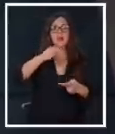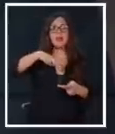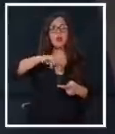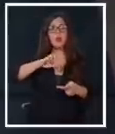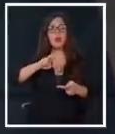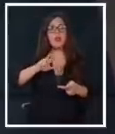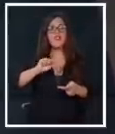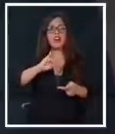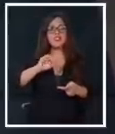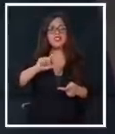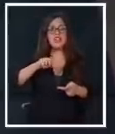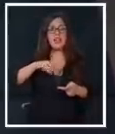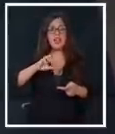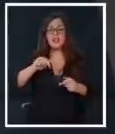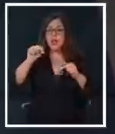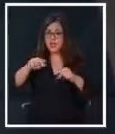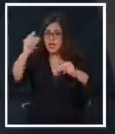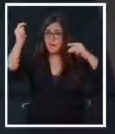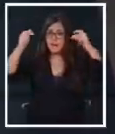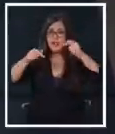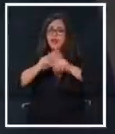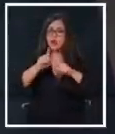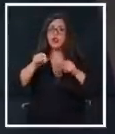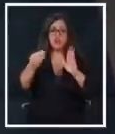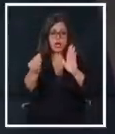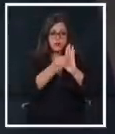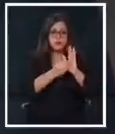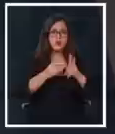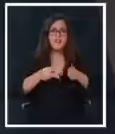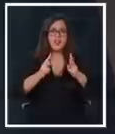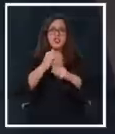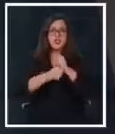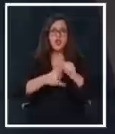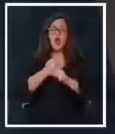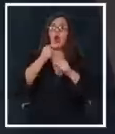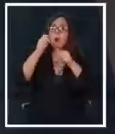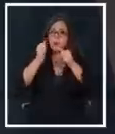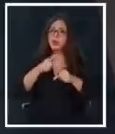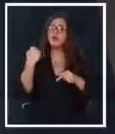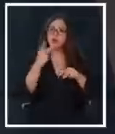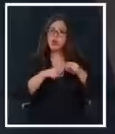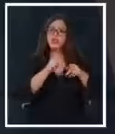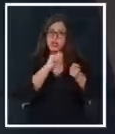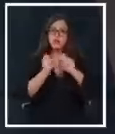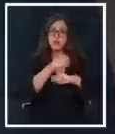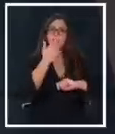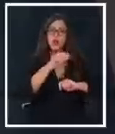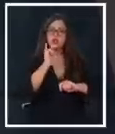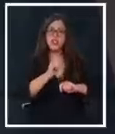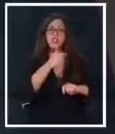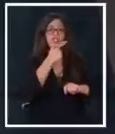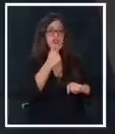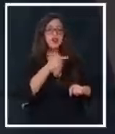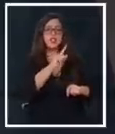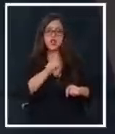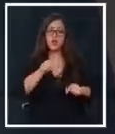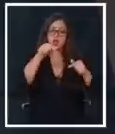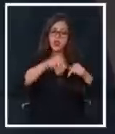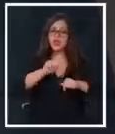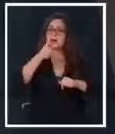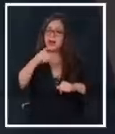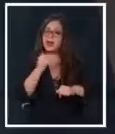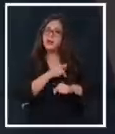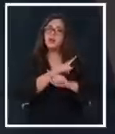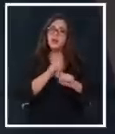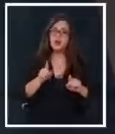ejemplo a que no estamos inventando la rueda esto ya está en el derecho internacional podemos hacerlo mejor no va a ser fácil no va a ser de la noche a la mañana y todos tienen un rol que